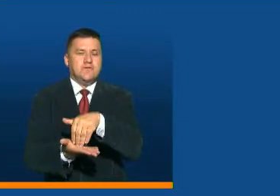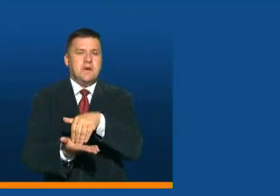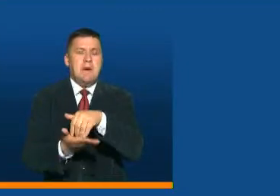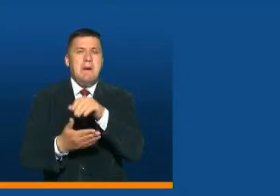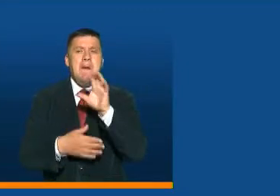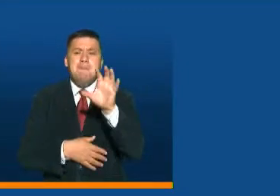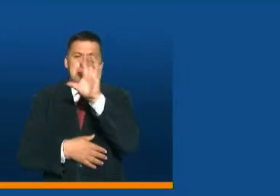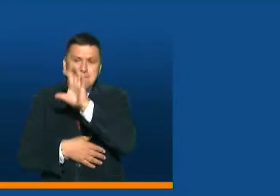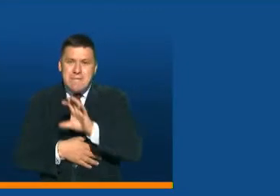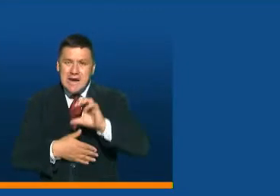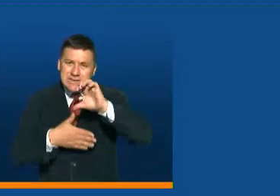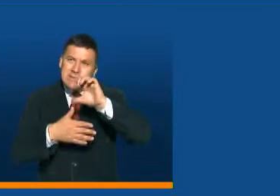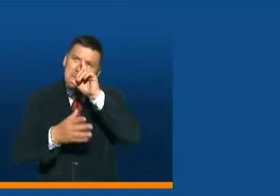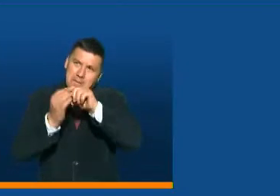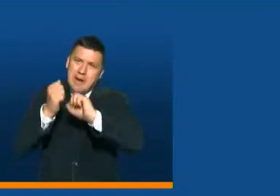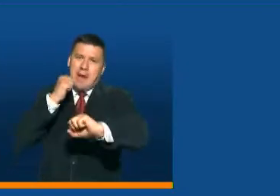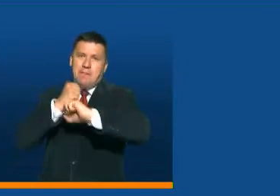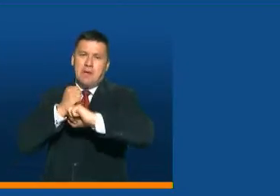los países de la región.